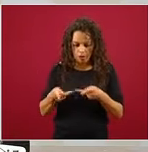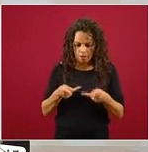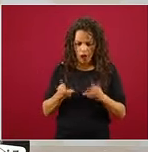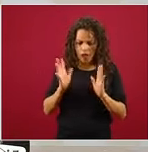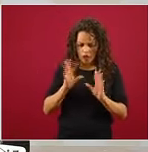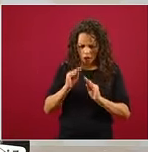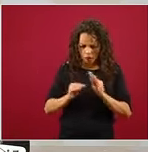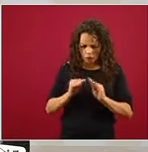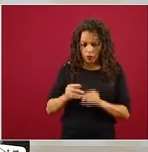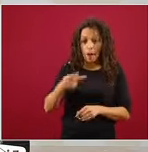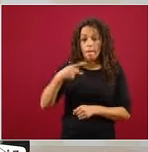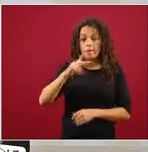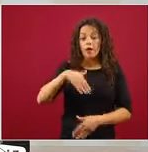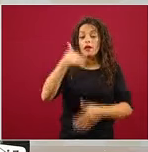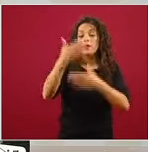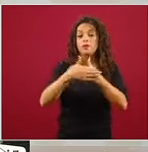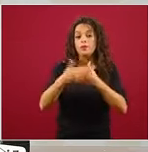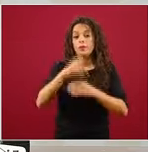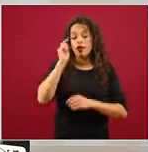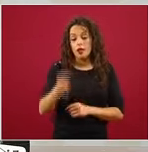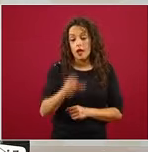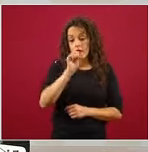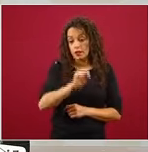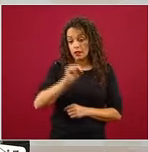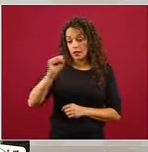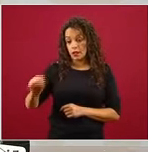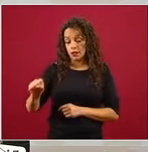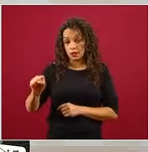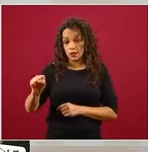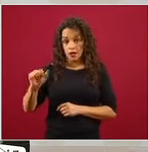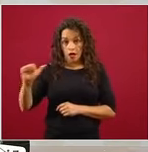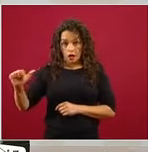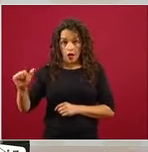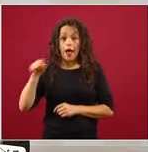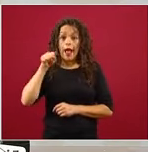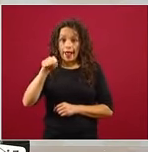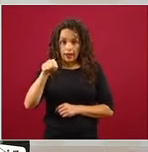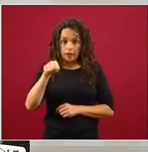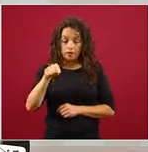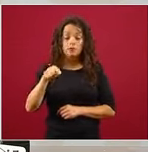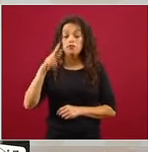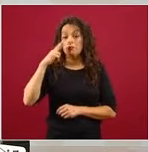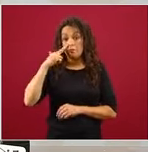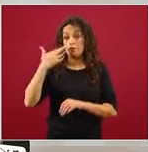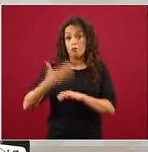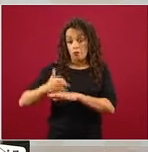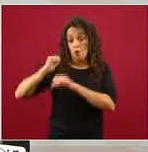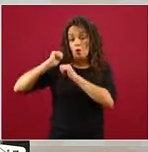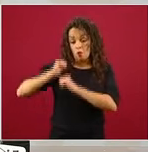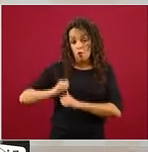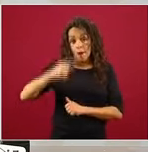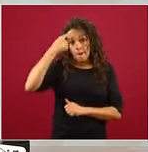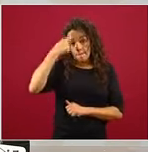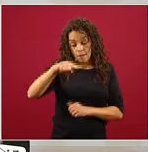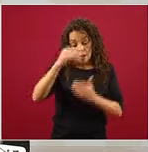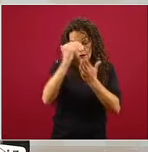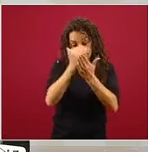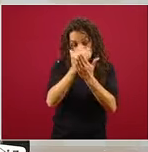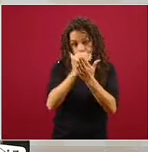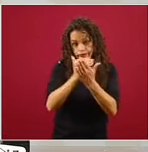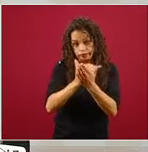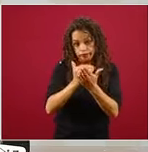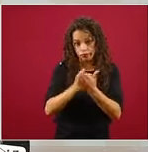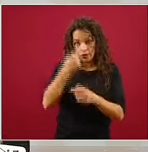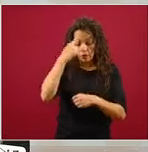Secretaría de Salud, que es la competente para establecer estas condiciones, estas medidas de seguridad sanitaria, y se establecerá en